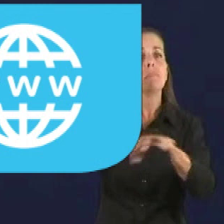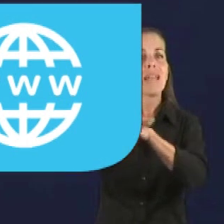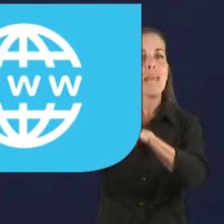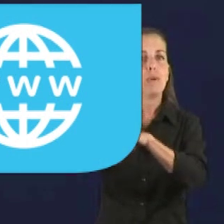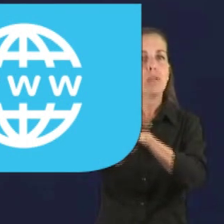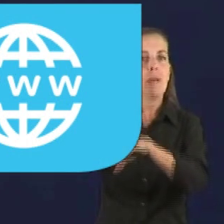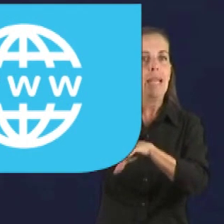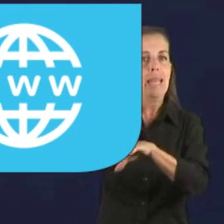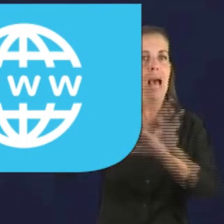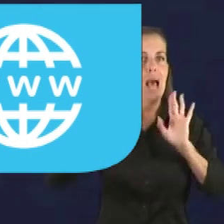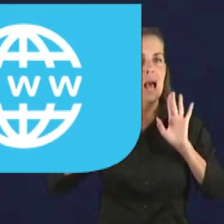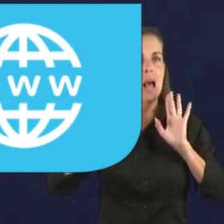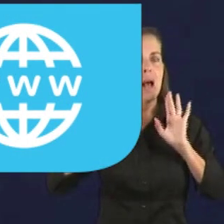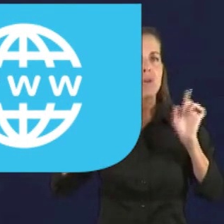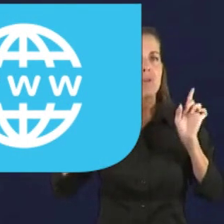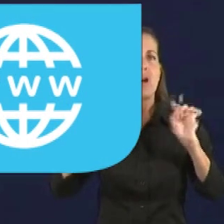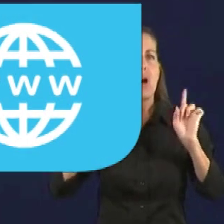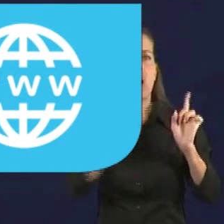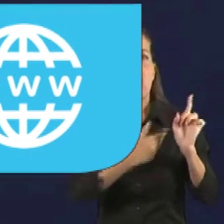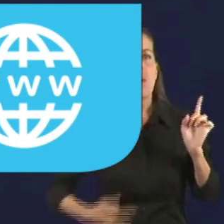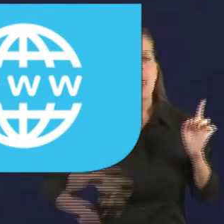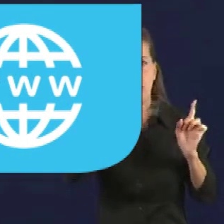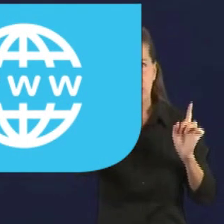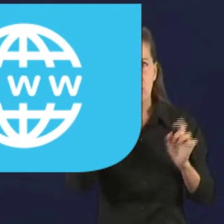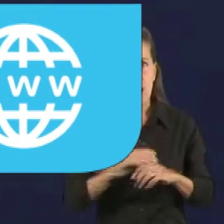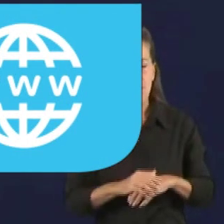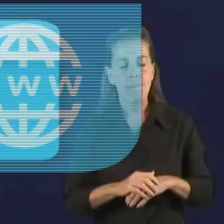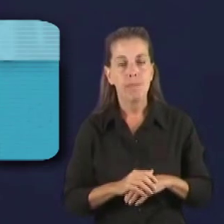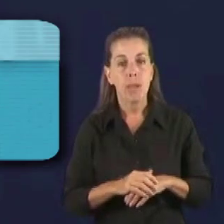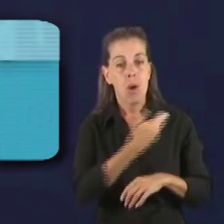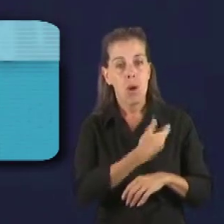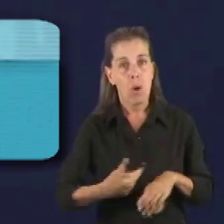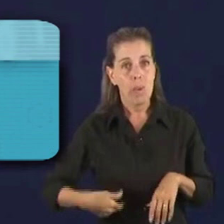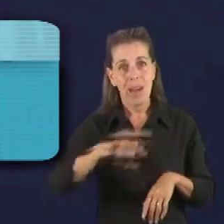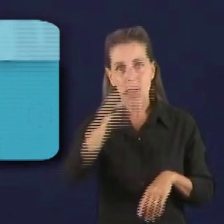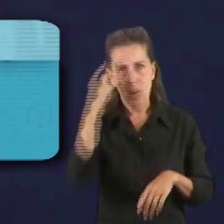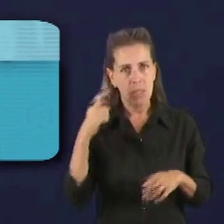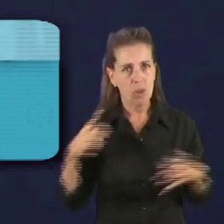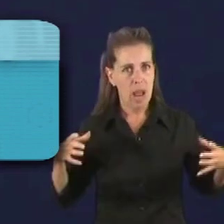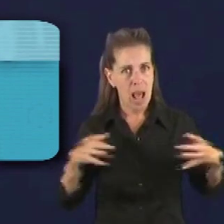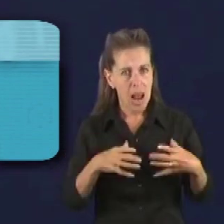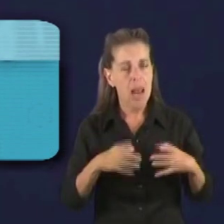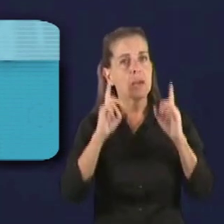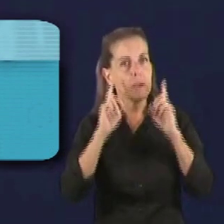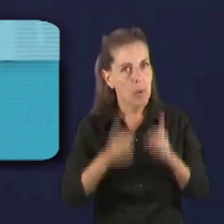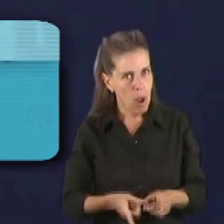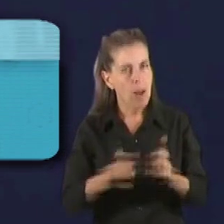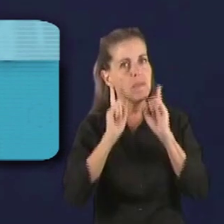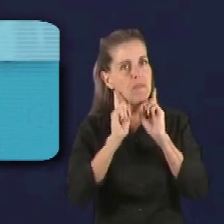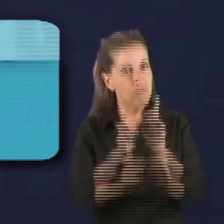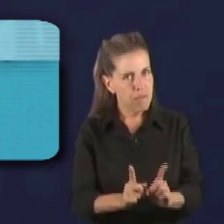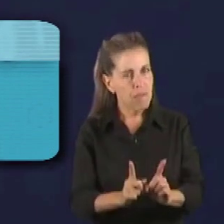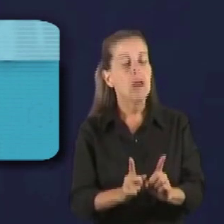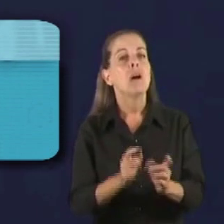no del Gobierno Nacional. El Gobierno Nacional, de todas maneras, va a seguir asistiendo a